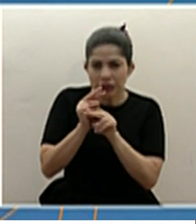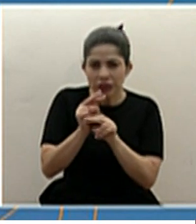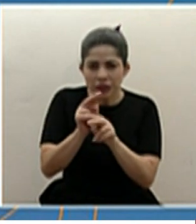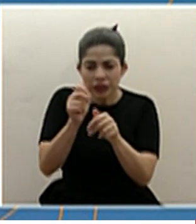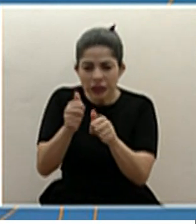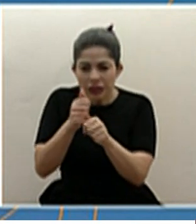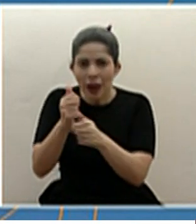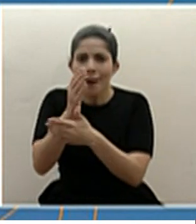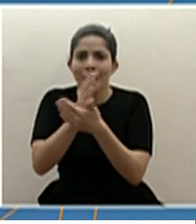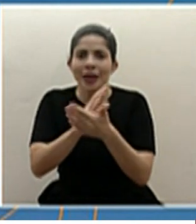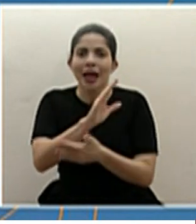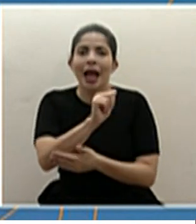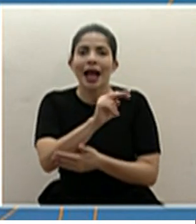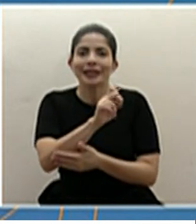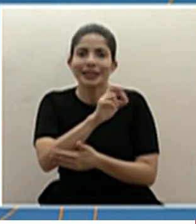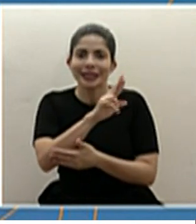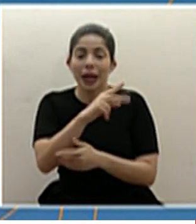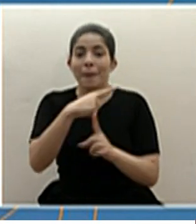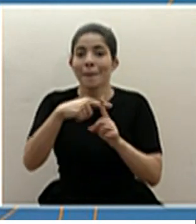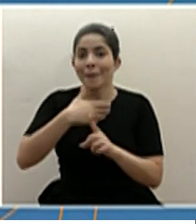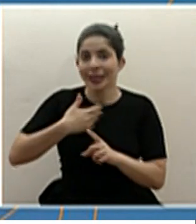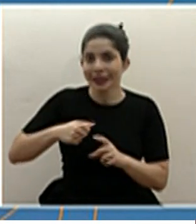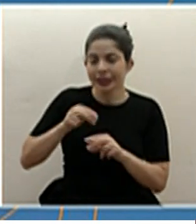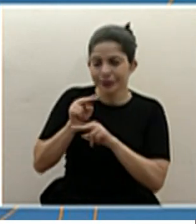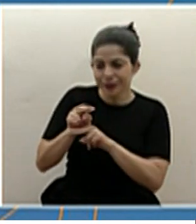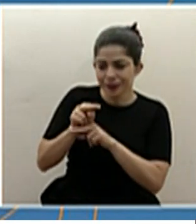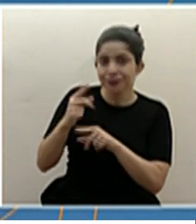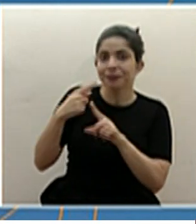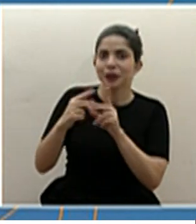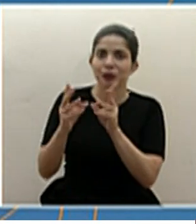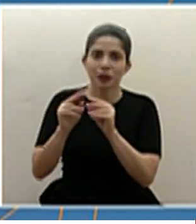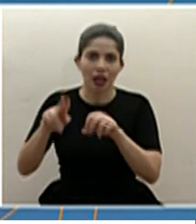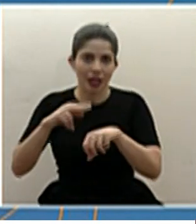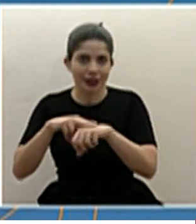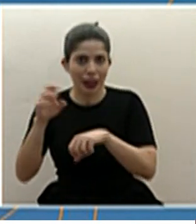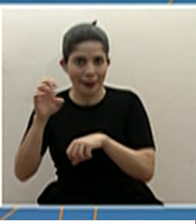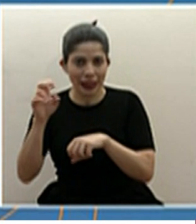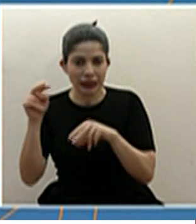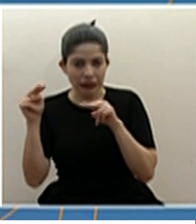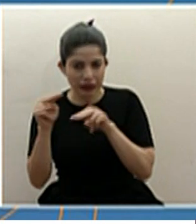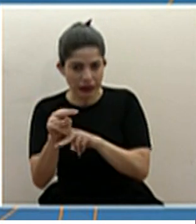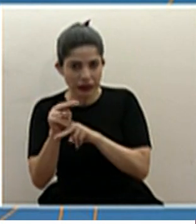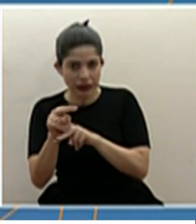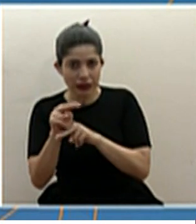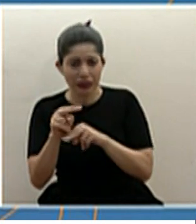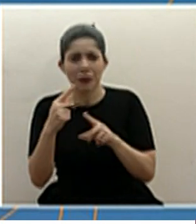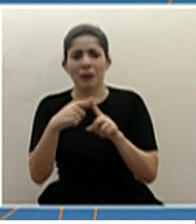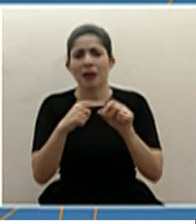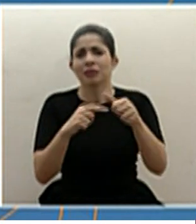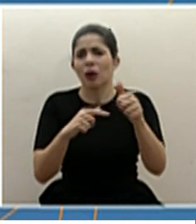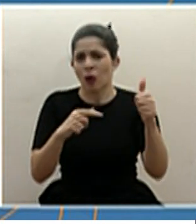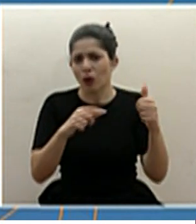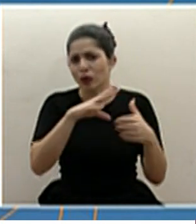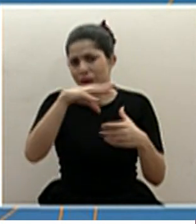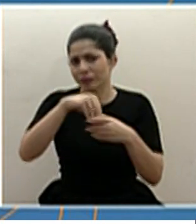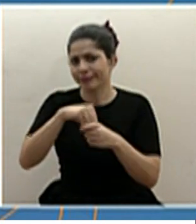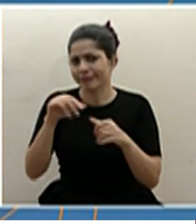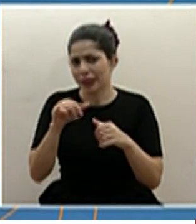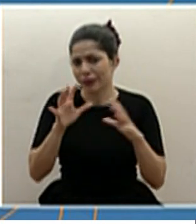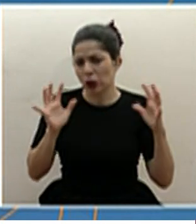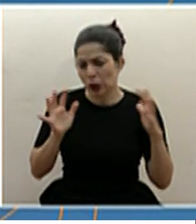tanto del canciller como del presidente y, por supuesto, la Comisión Nacional de Emergencias y otros actores que estuvieron